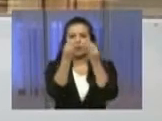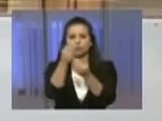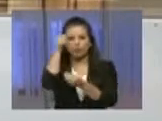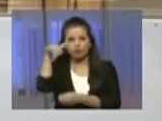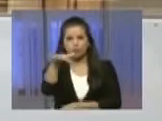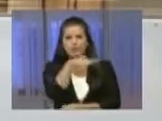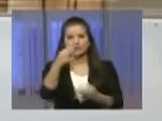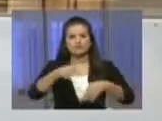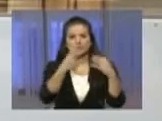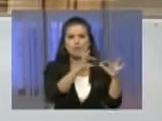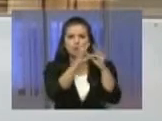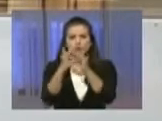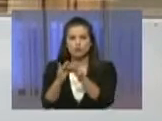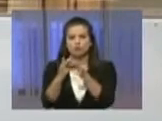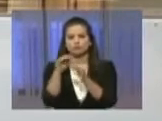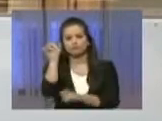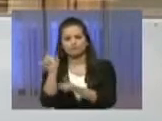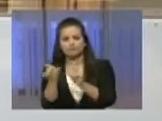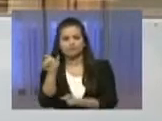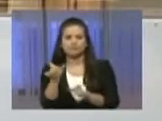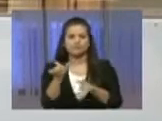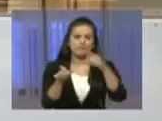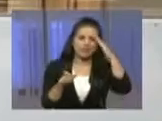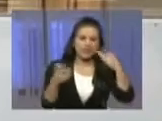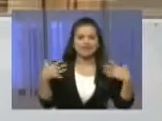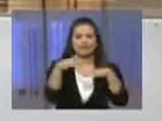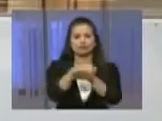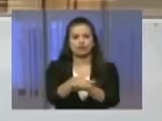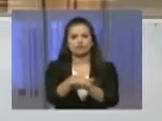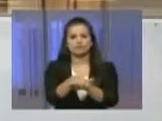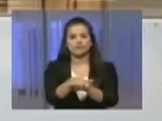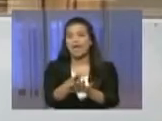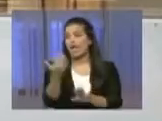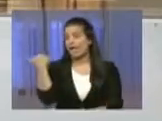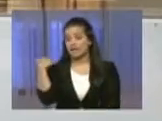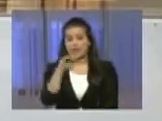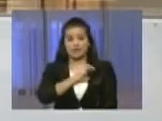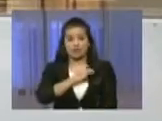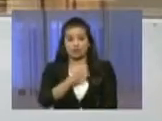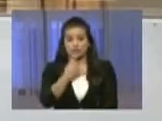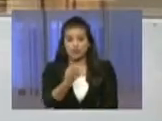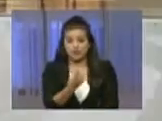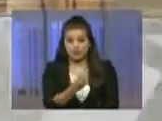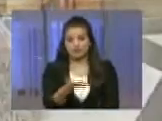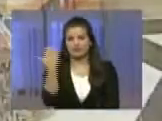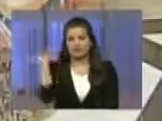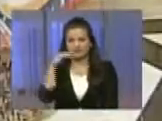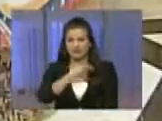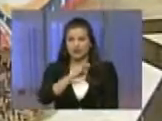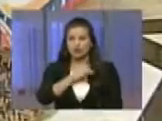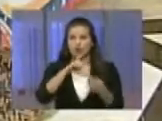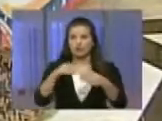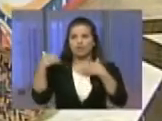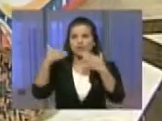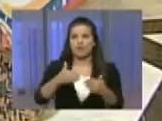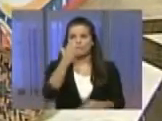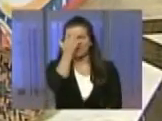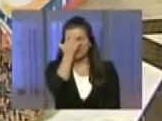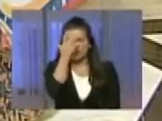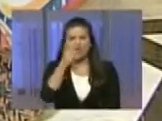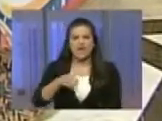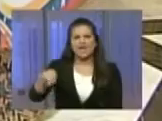unión Cívico militar Y así como lo dije en enero en febrero cuando ellos lanzaron de manera